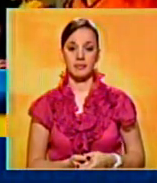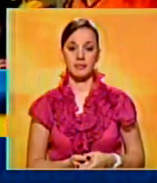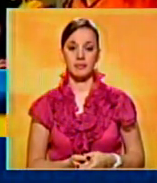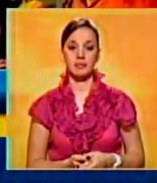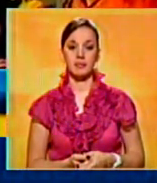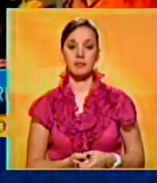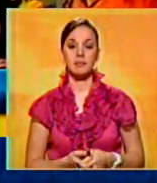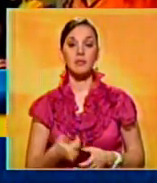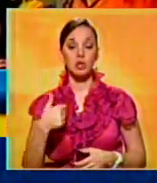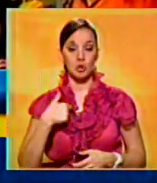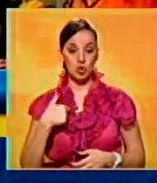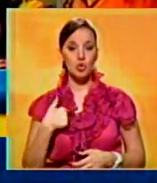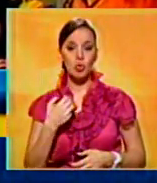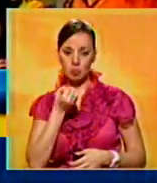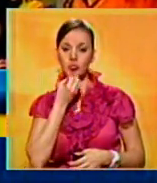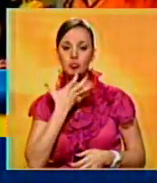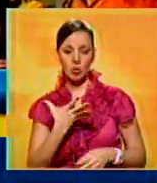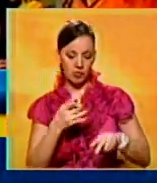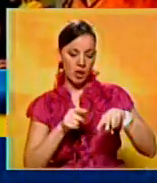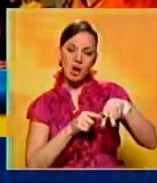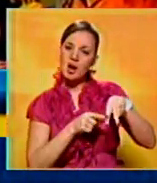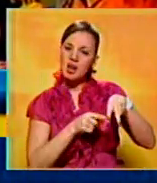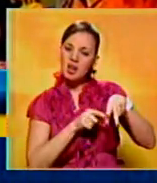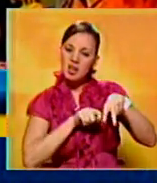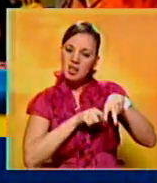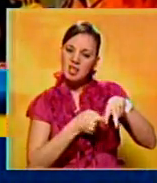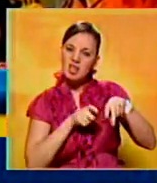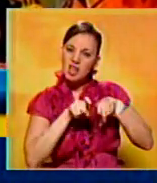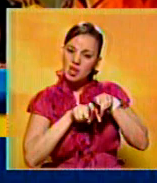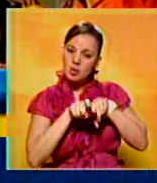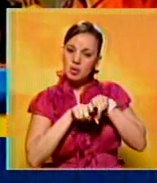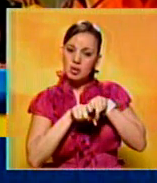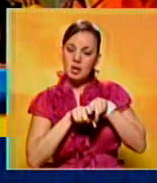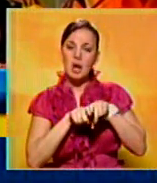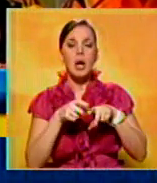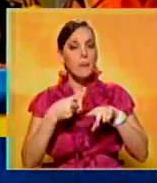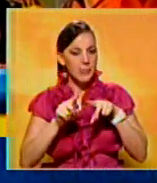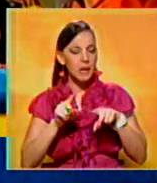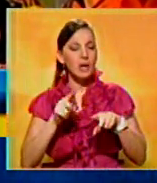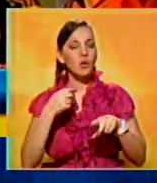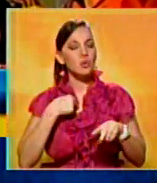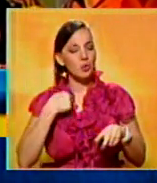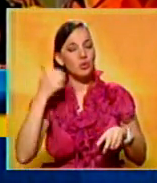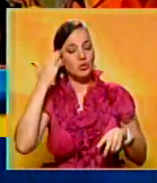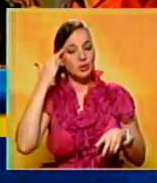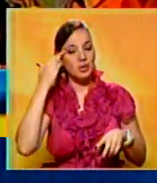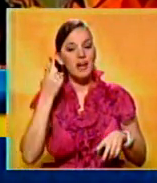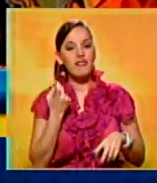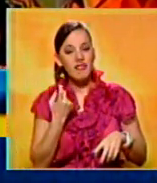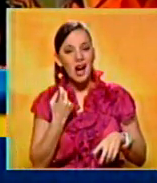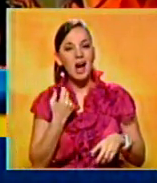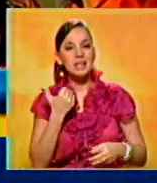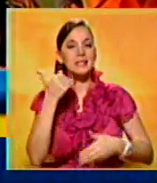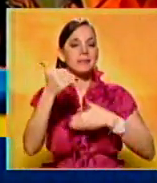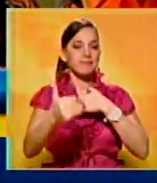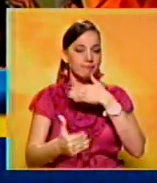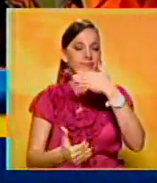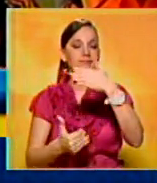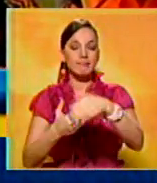Hoy estoy en muy buenas condiciones, pero consciente de que todavía me falta un poco para jugar.